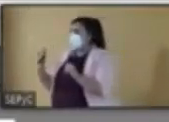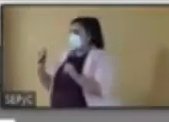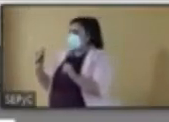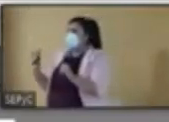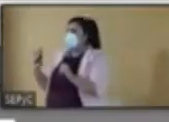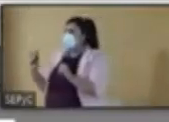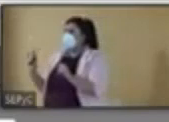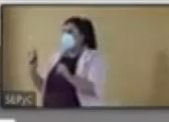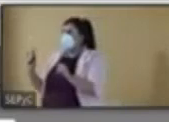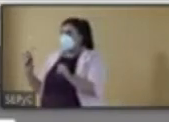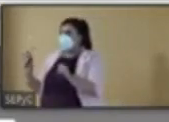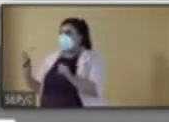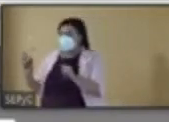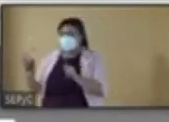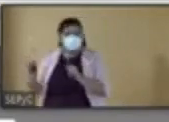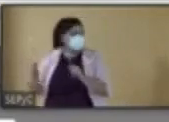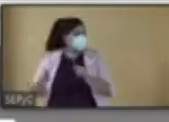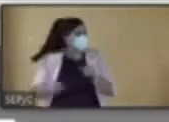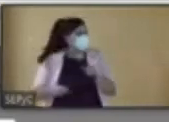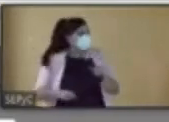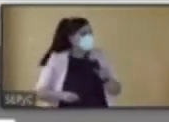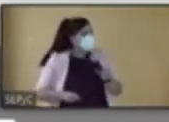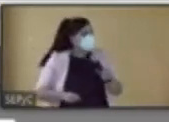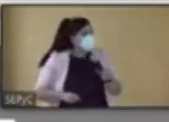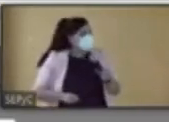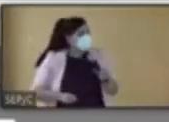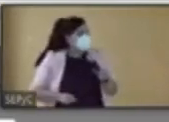que efectivamente somos propietarios de los mismos.